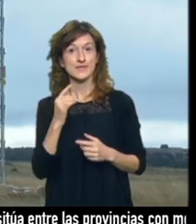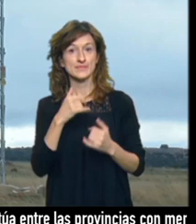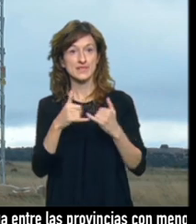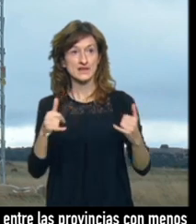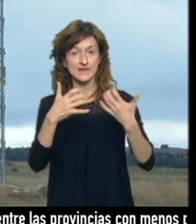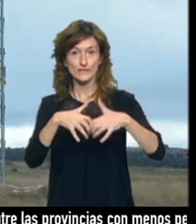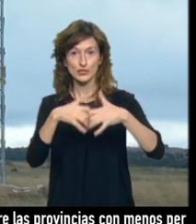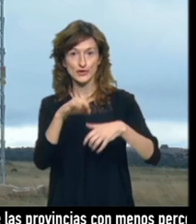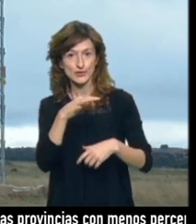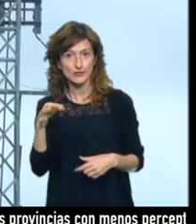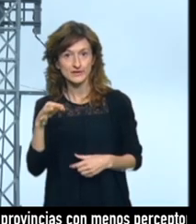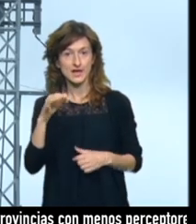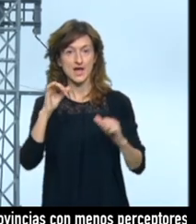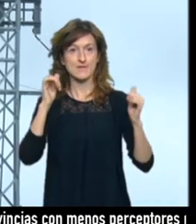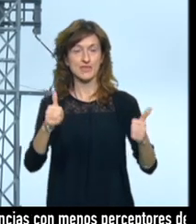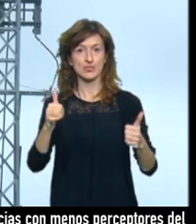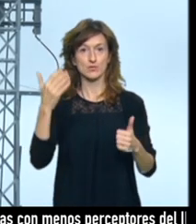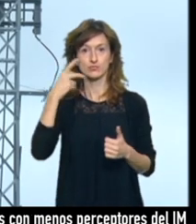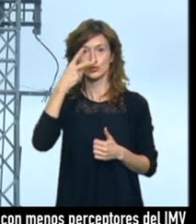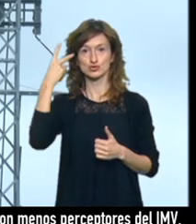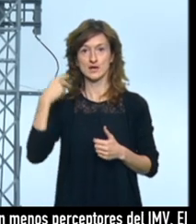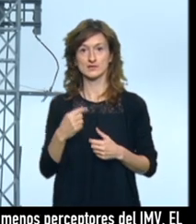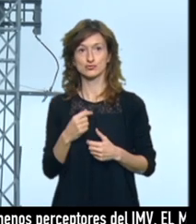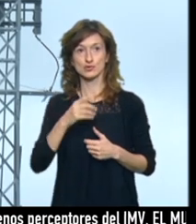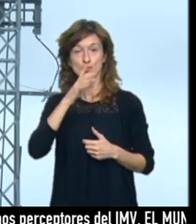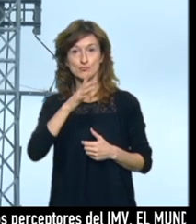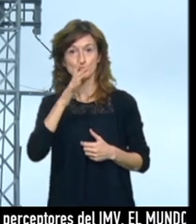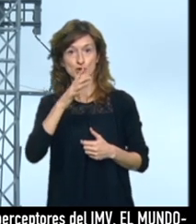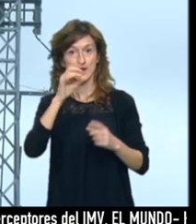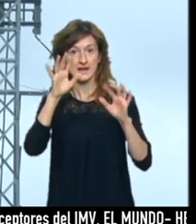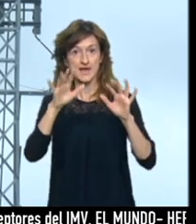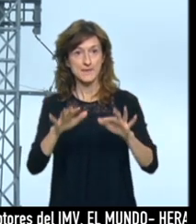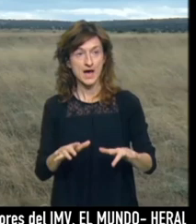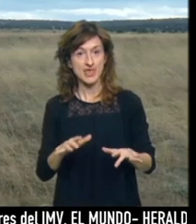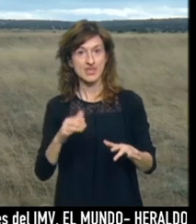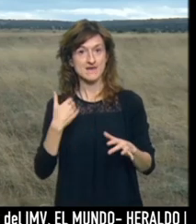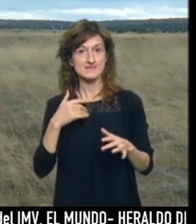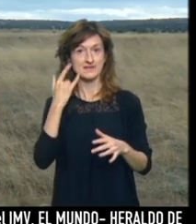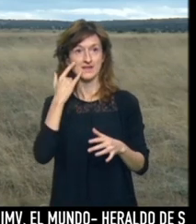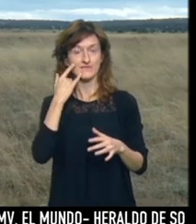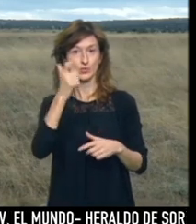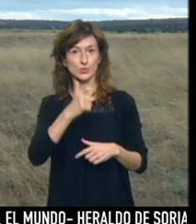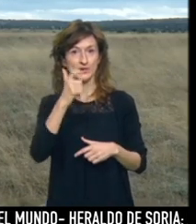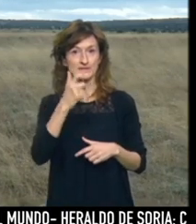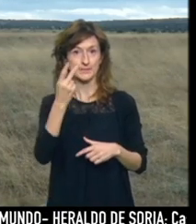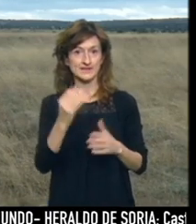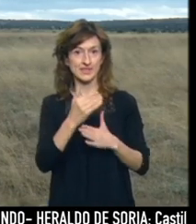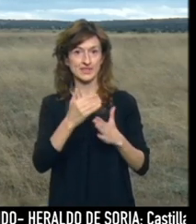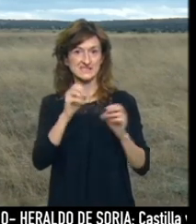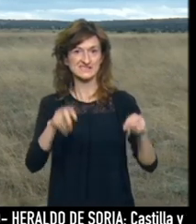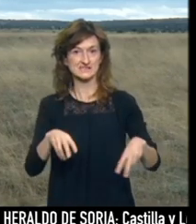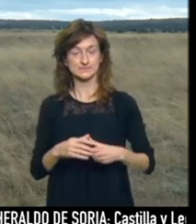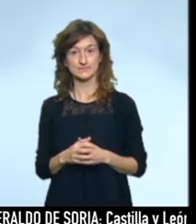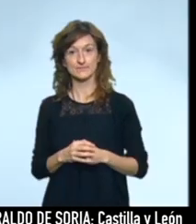funcione correctamente comenzó hace 2 años. Tras una intensa nevada, ya se quedaron sin teléfono durante 20 días y